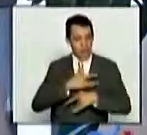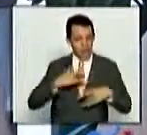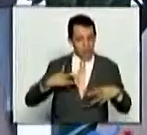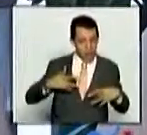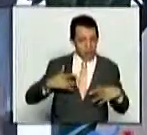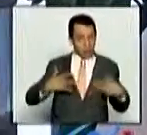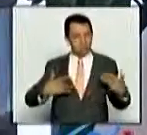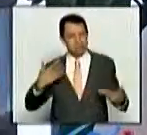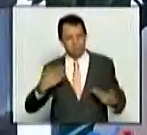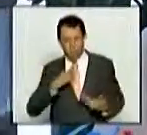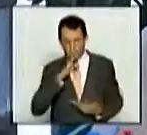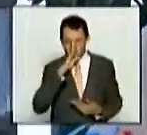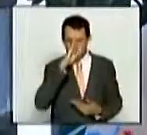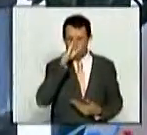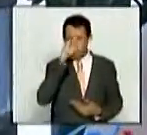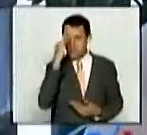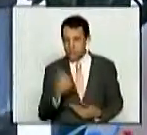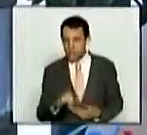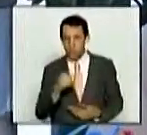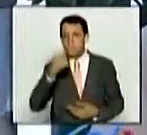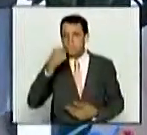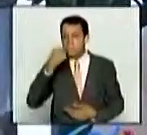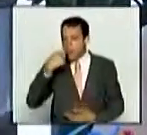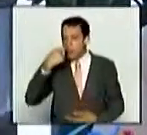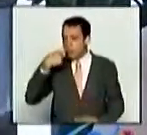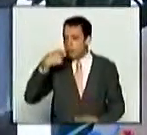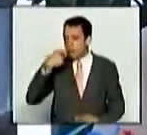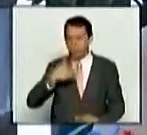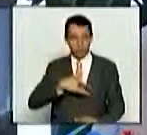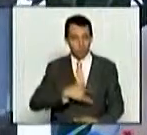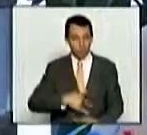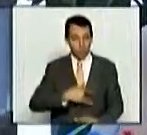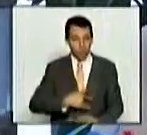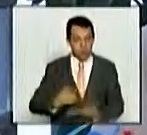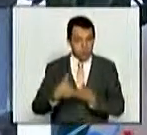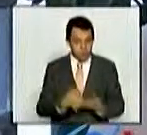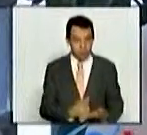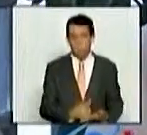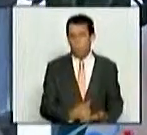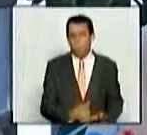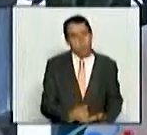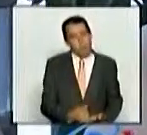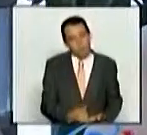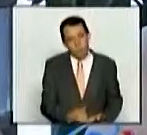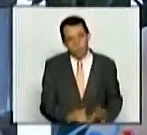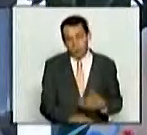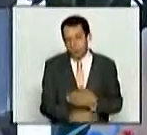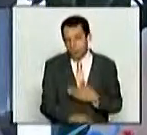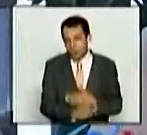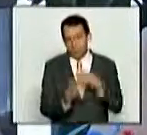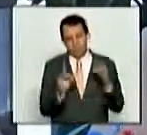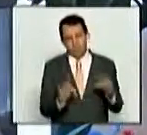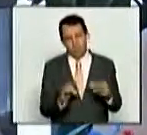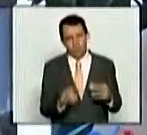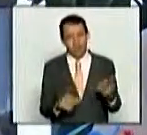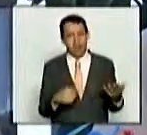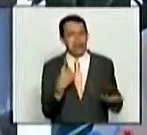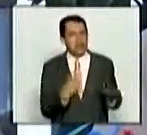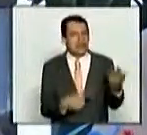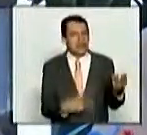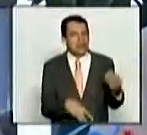ya se habituaron a ciertos medicamentos y ya no les sirven. Entonces ahí es donde uno dice, ¿y qué más